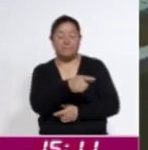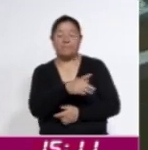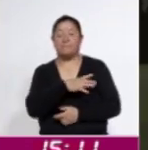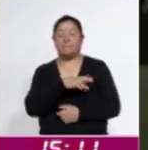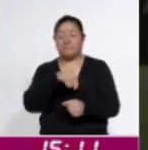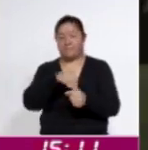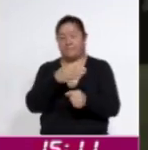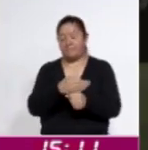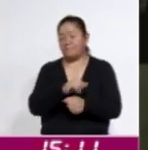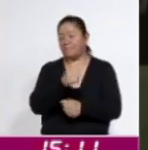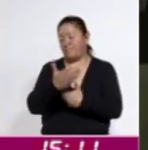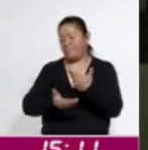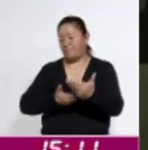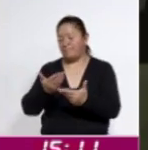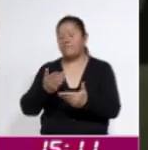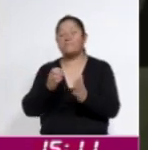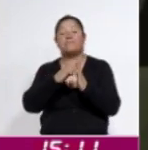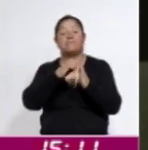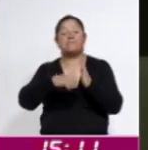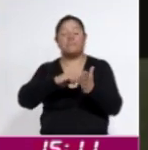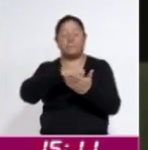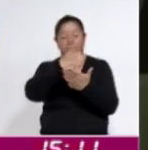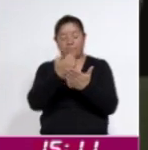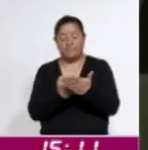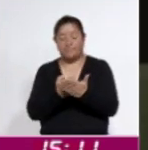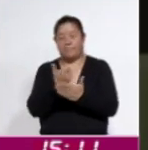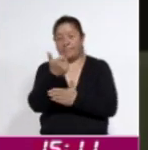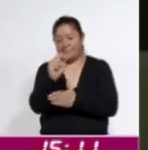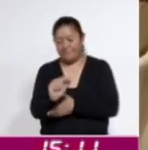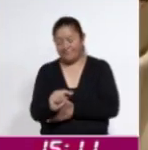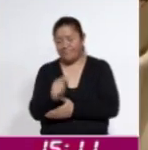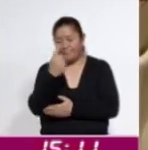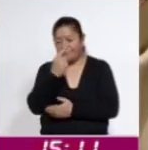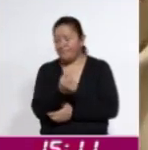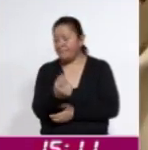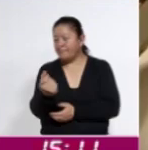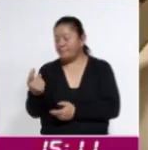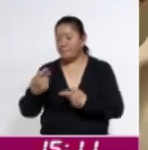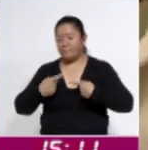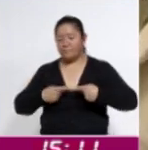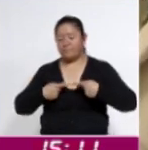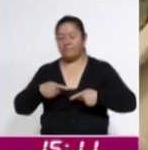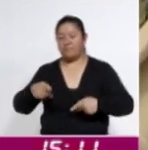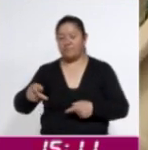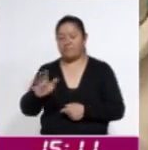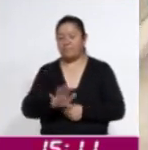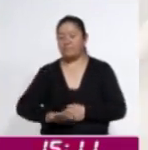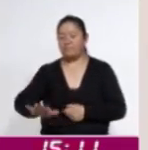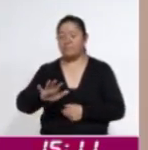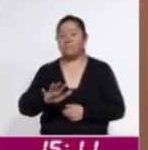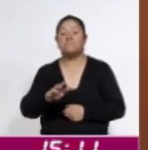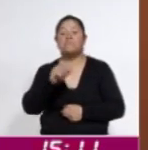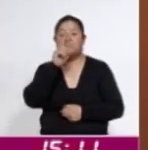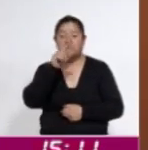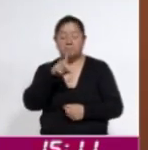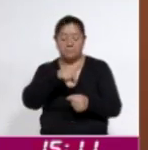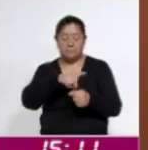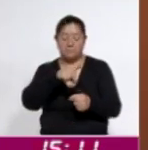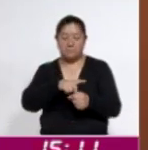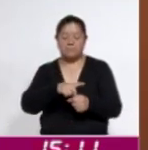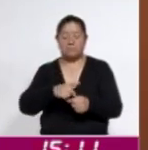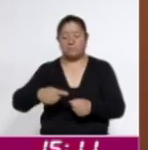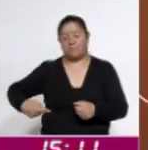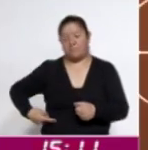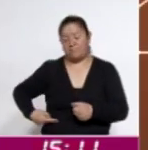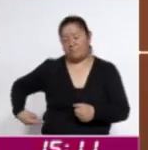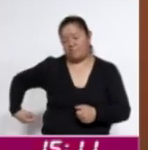otros servicios como la escrituración a bajo costo para ciertos sectores de la población y la donación de órganos. El segundo rubro